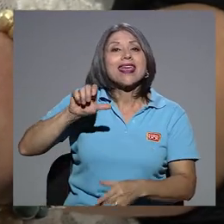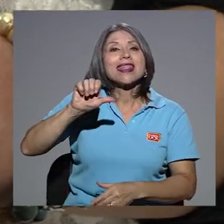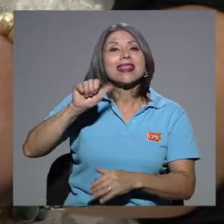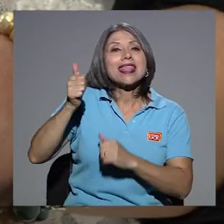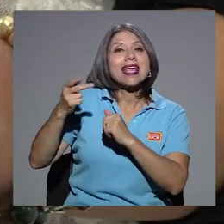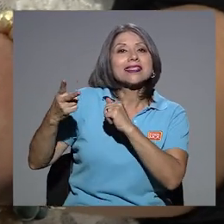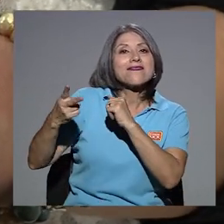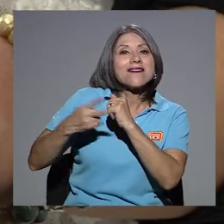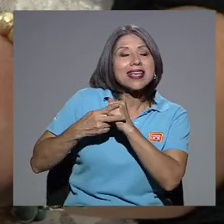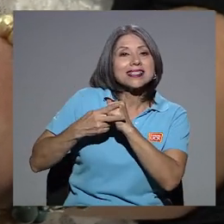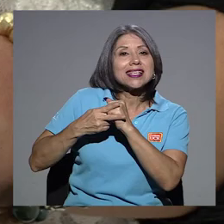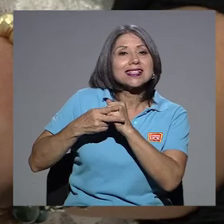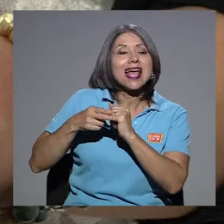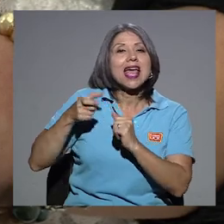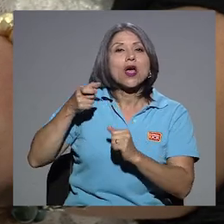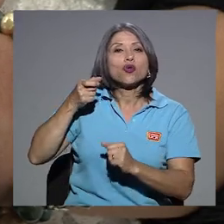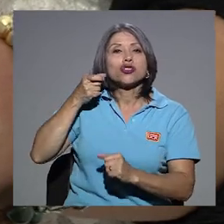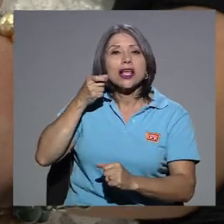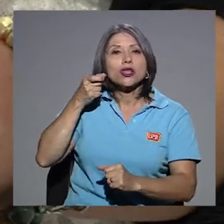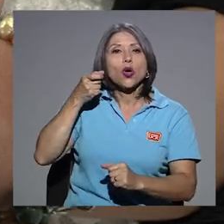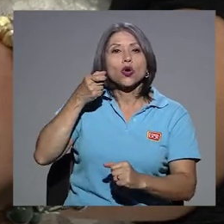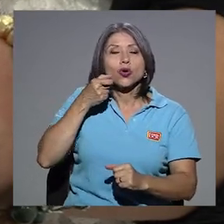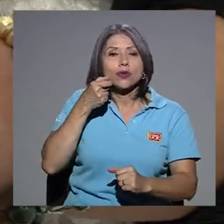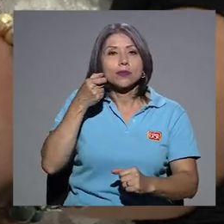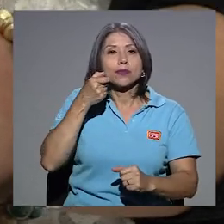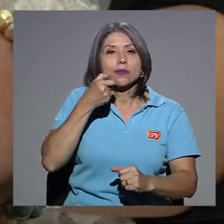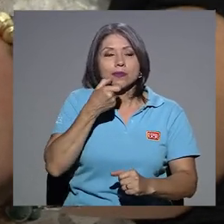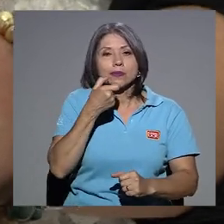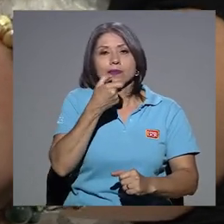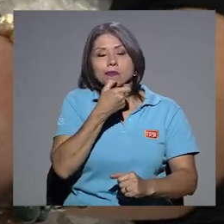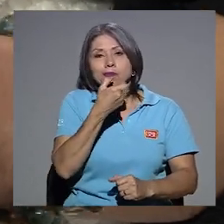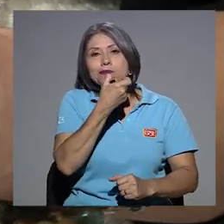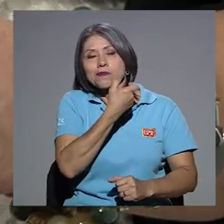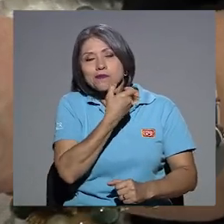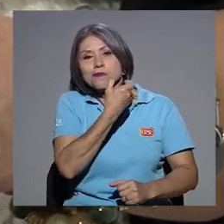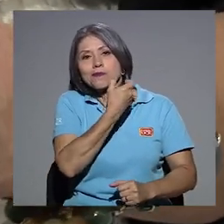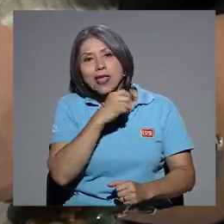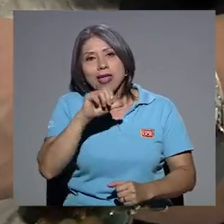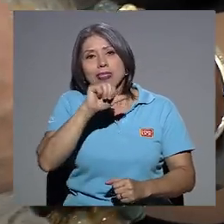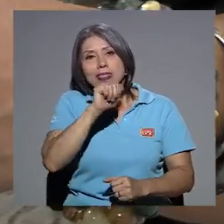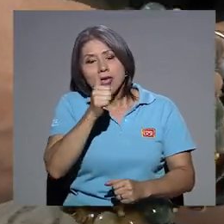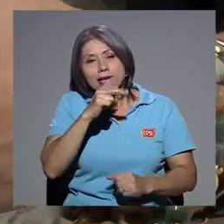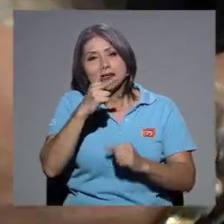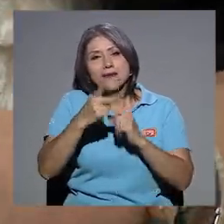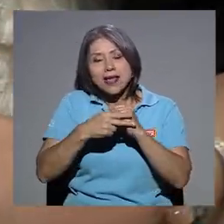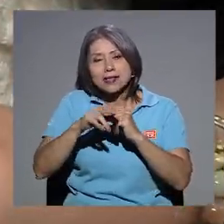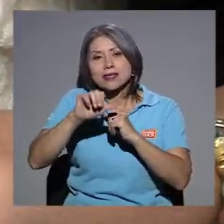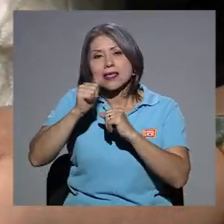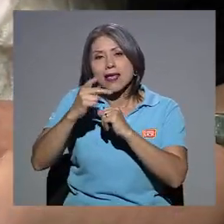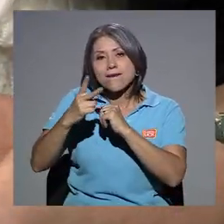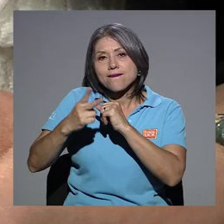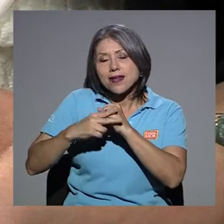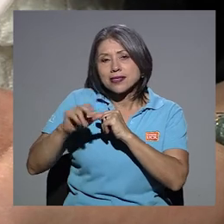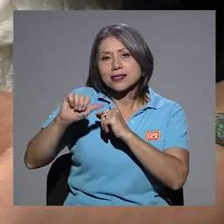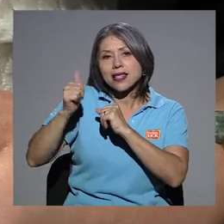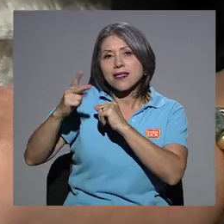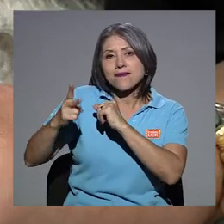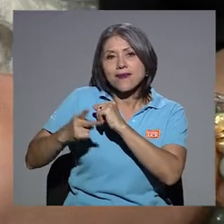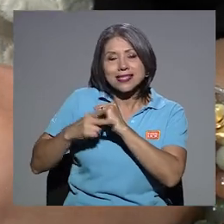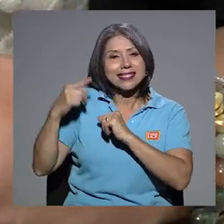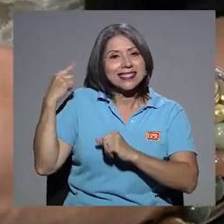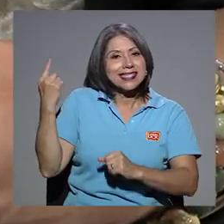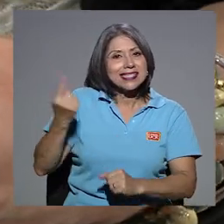Un sector es la cantidad de dientes que abarca el cepillo. Entonces hacemos esto 10 veces, nos pasamos a los que siguen, siempre entrando con el